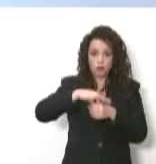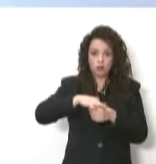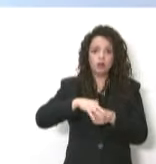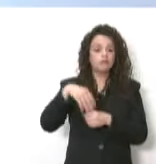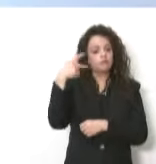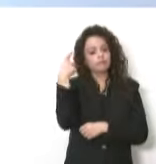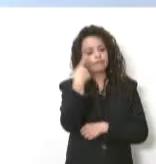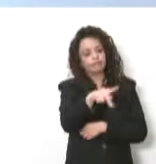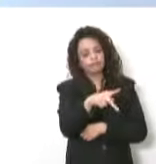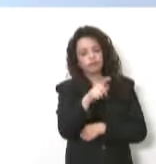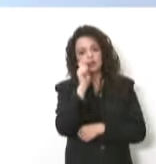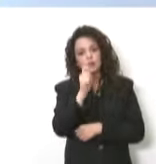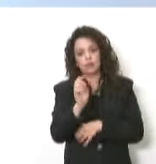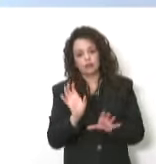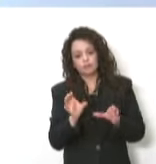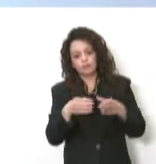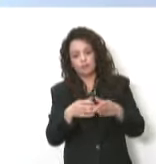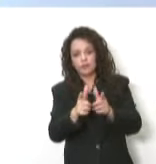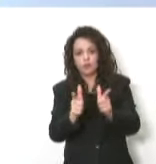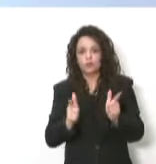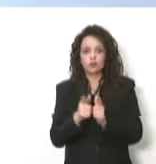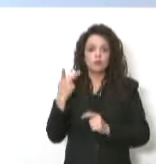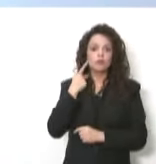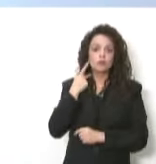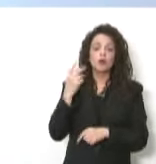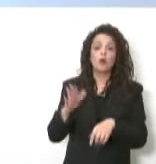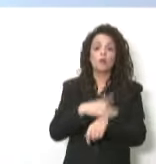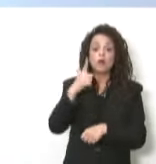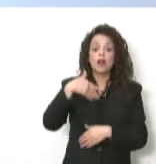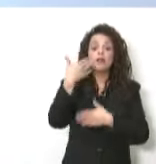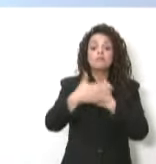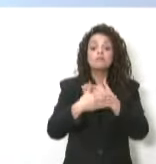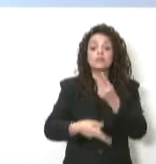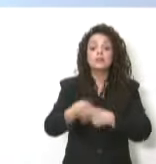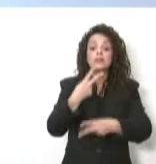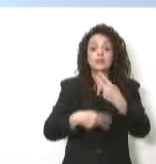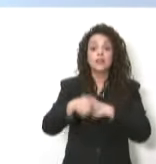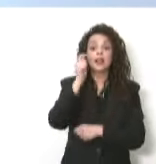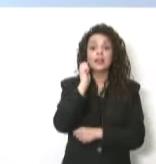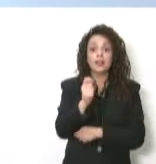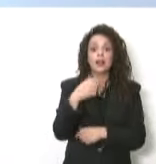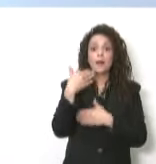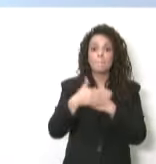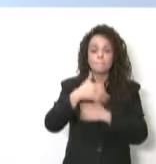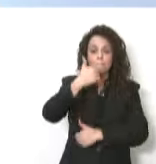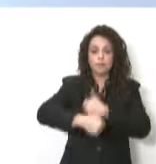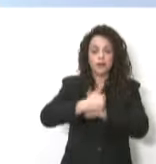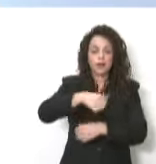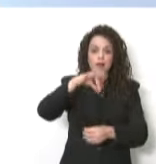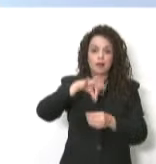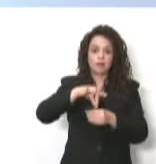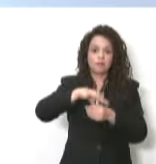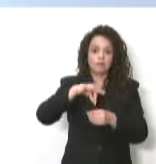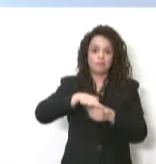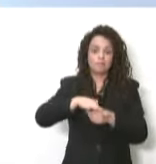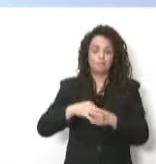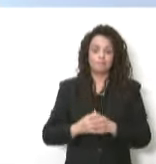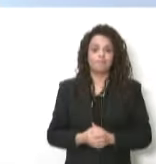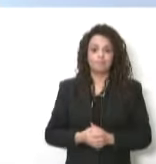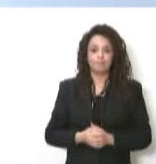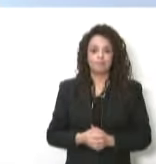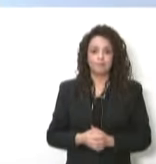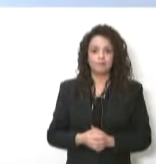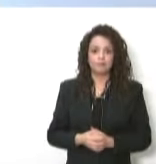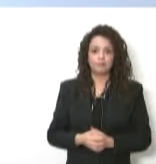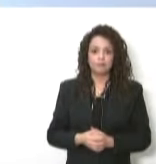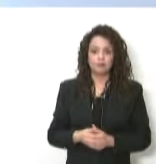políticos, porque se avecina el inicio del proceso electoral. Y lo hicimos en el